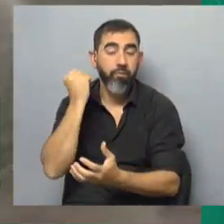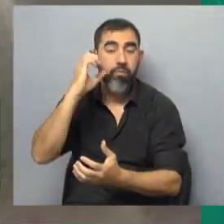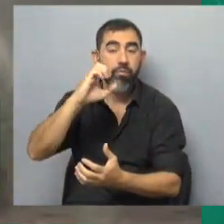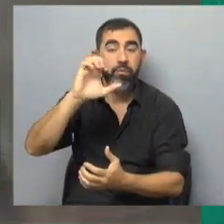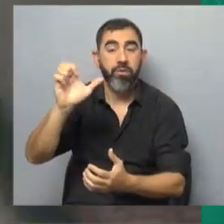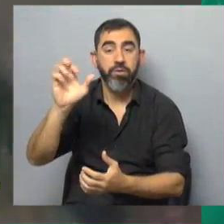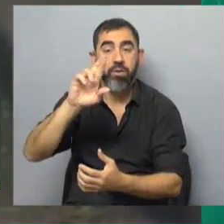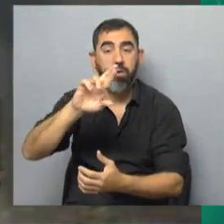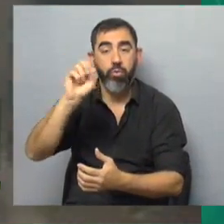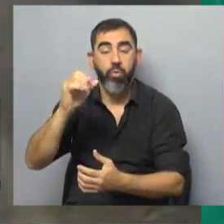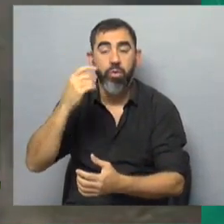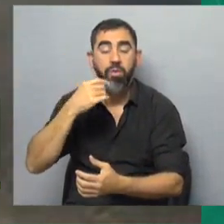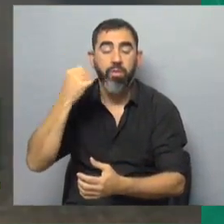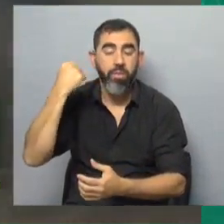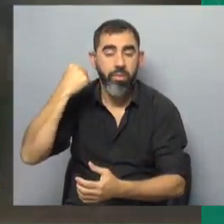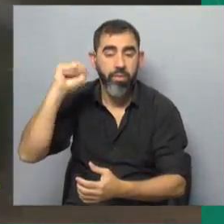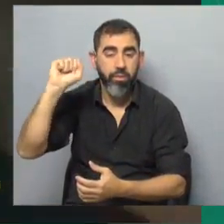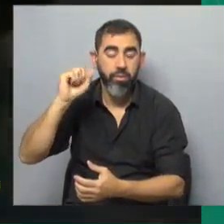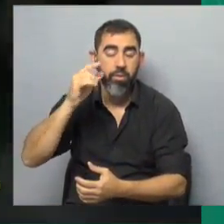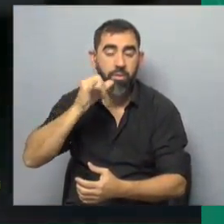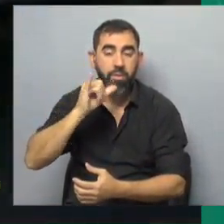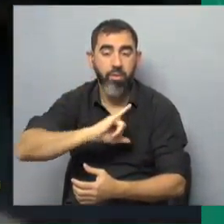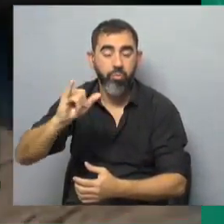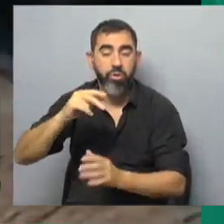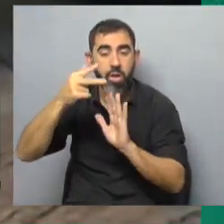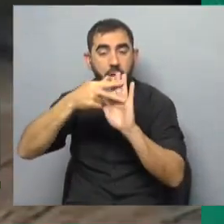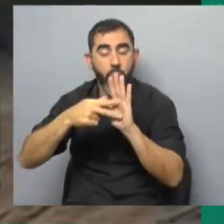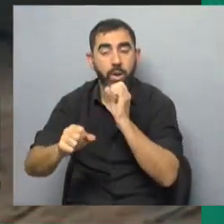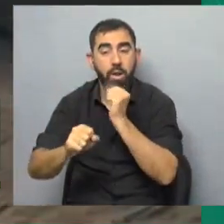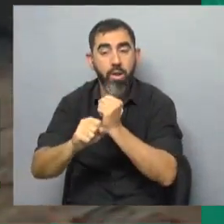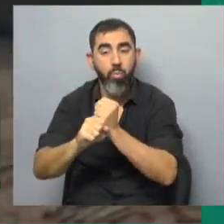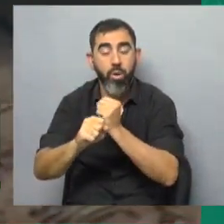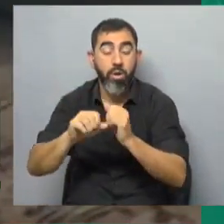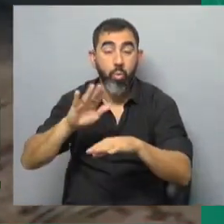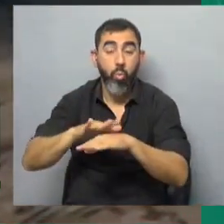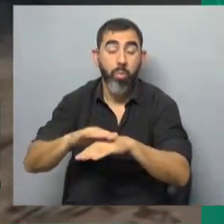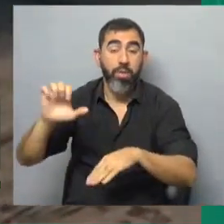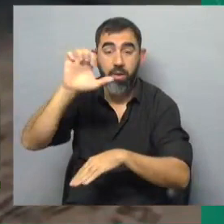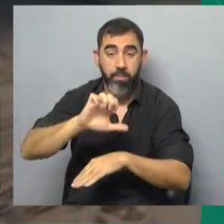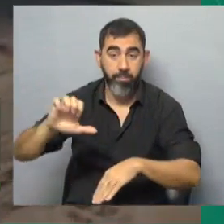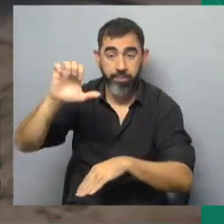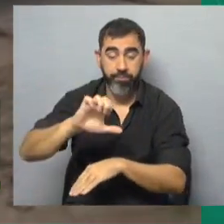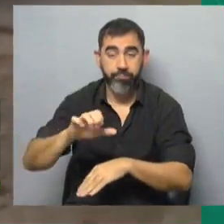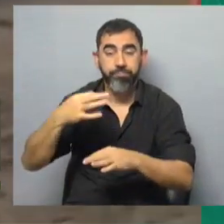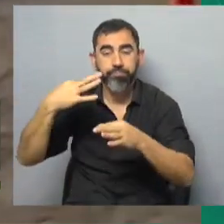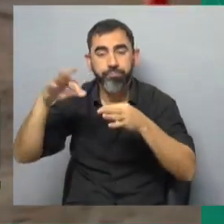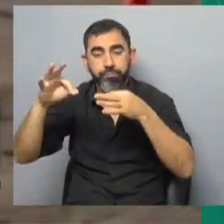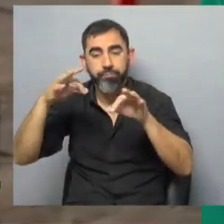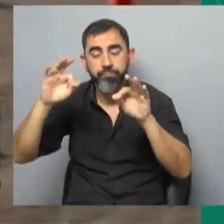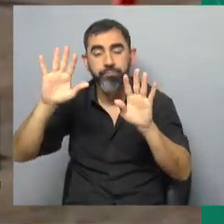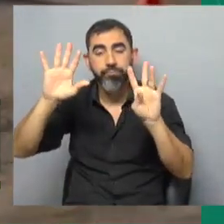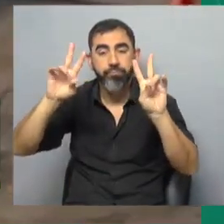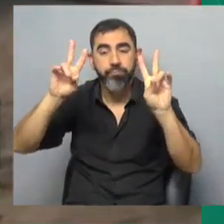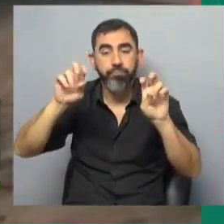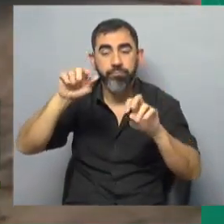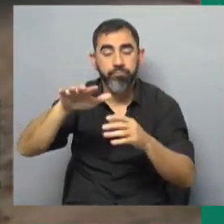que denuncian la violación sistemática de todas las normas laborales por parte de la empresa. Para conocer, bueno, más detalles a propósito